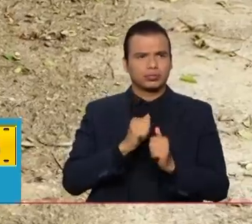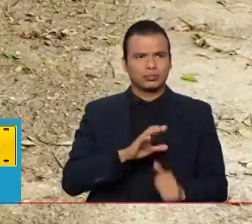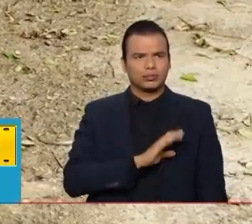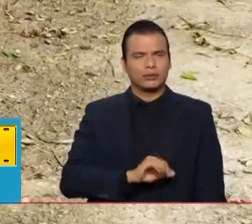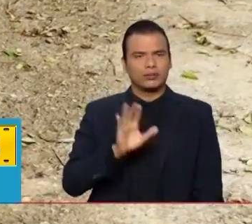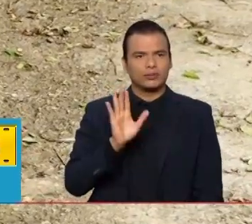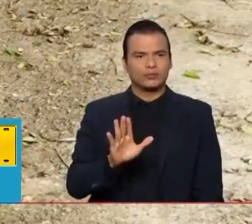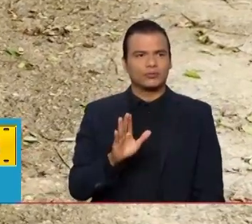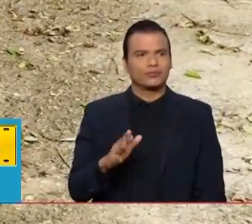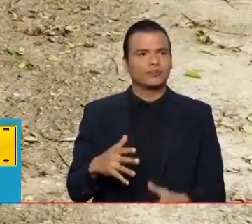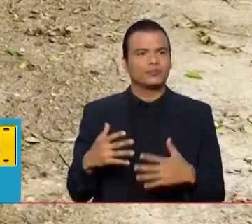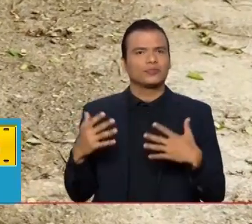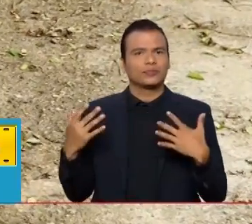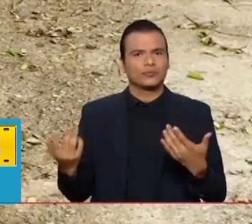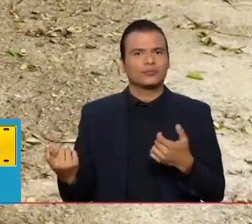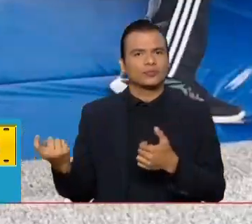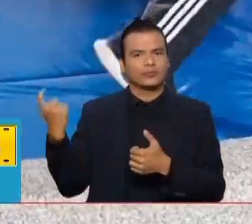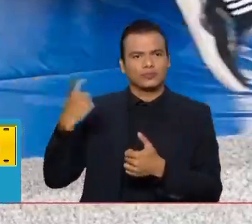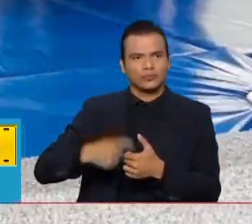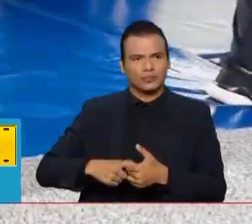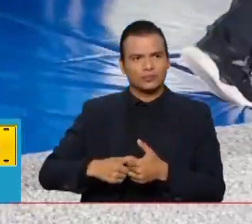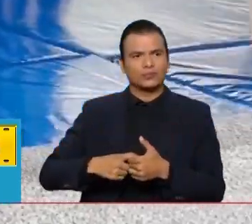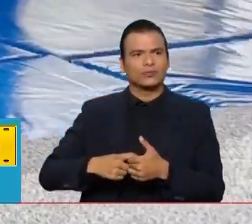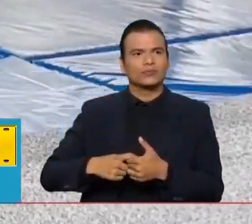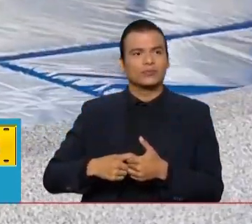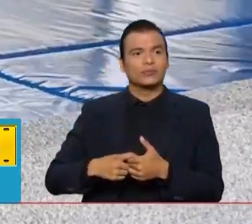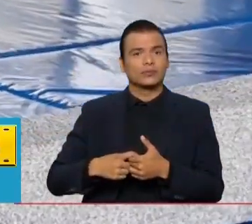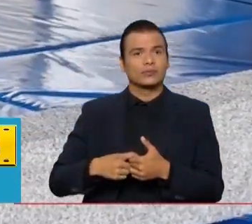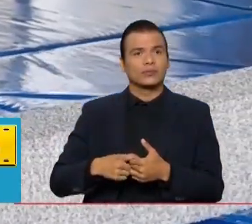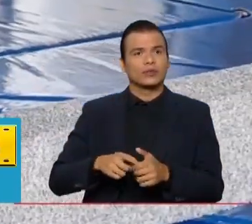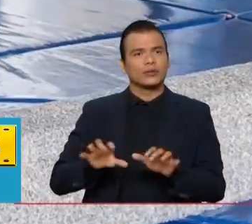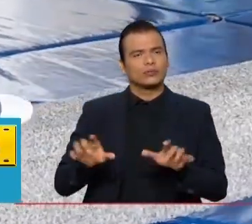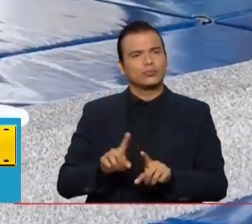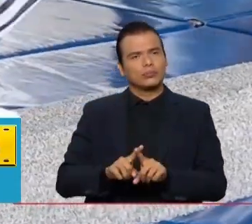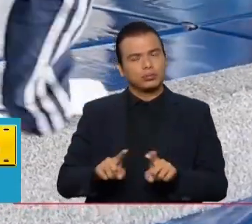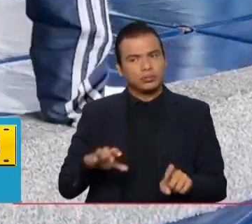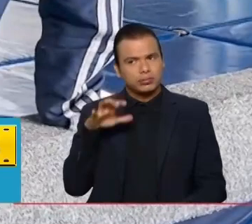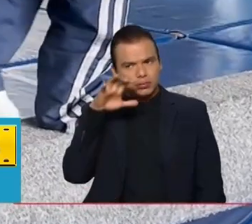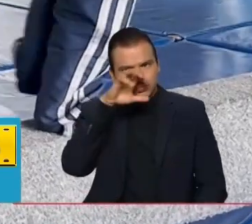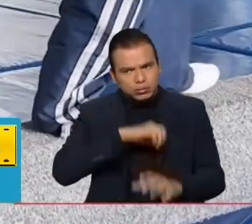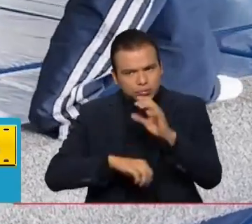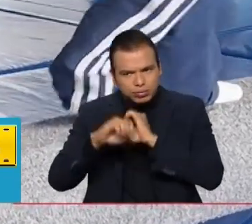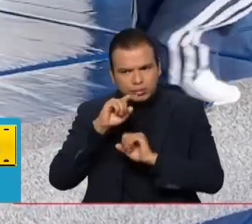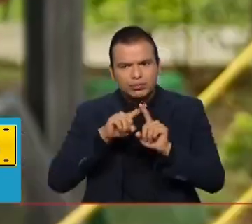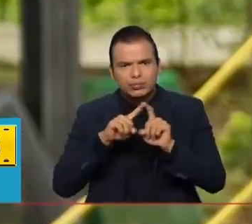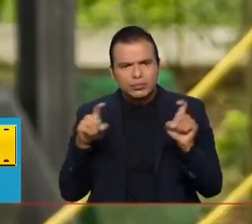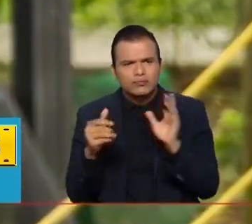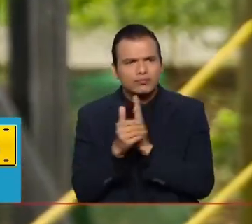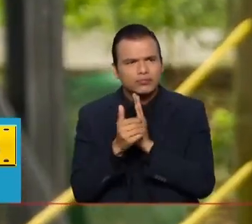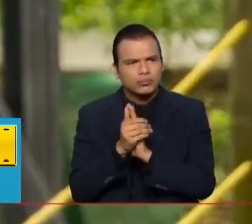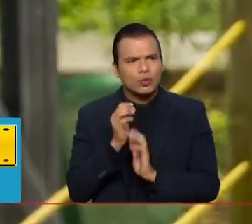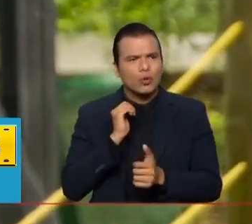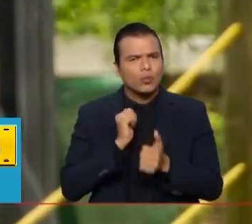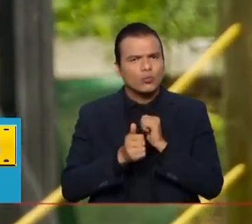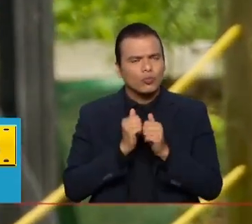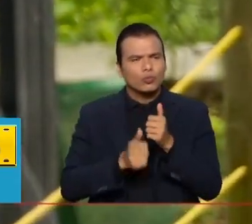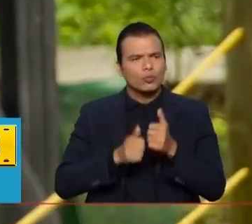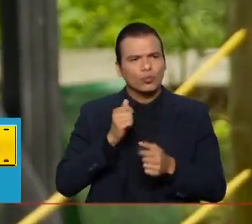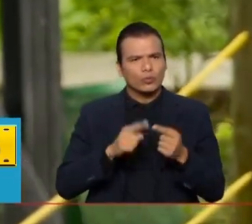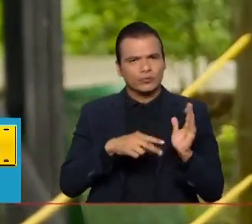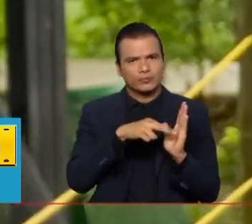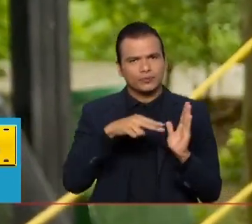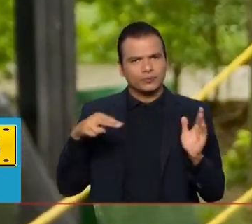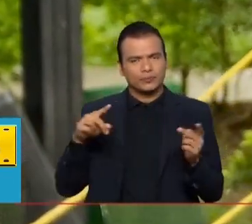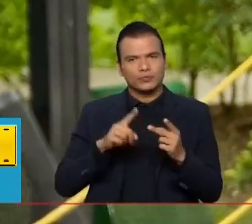jóvenes, atención a esta información, no solo demuestran habilidades físicas excepcionales en disciplinas tales como la natación,